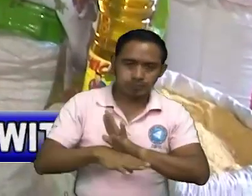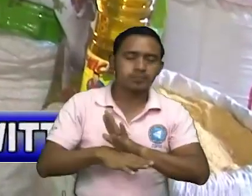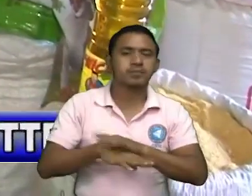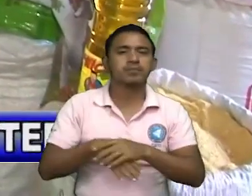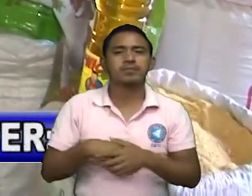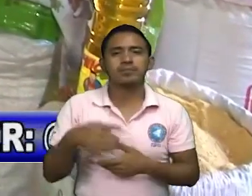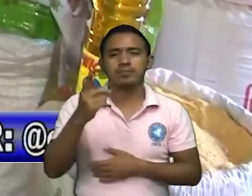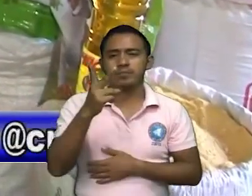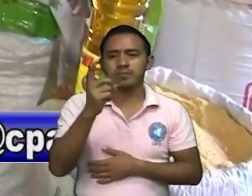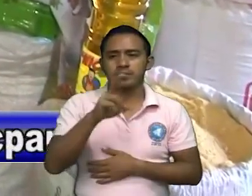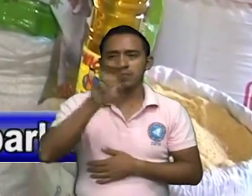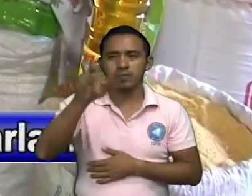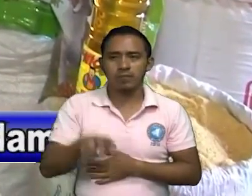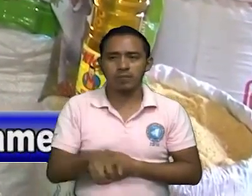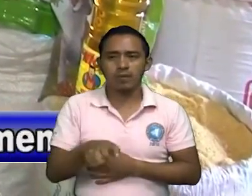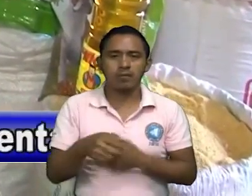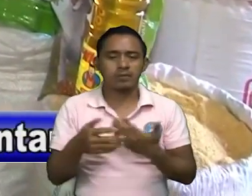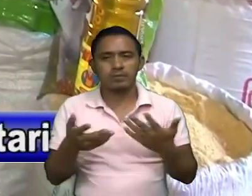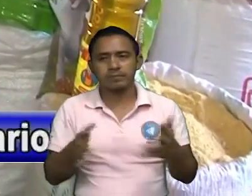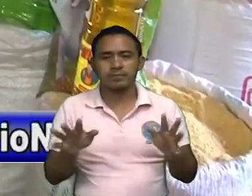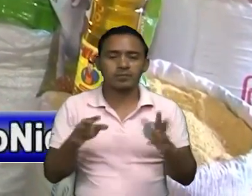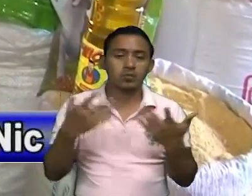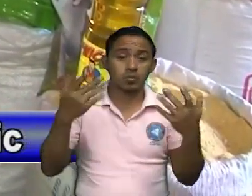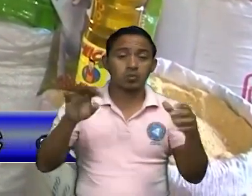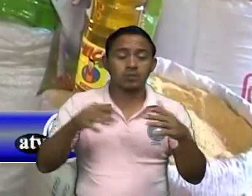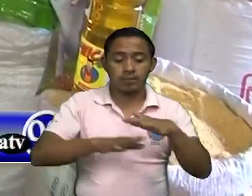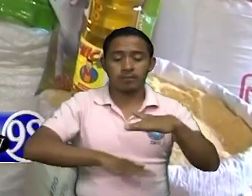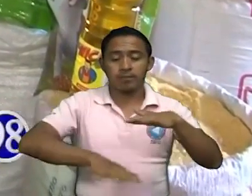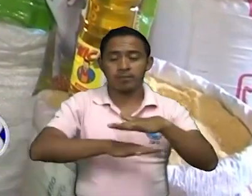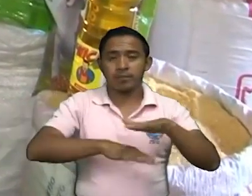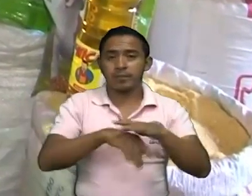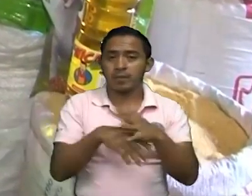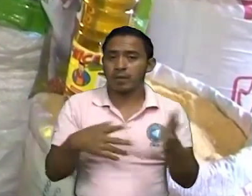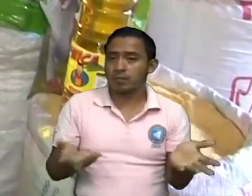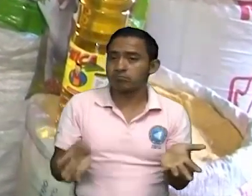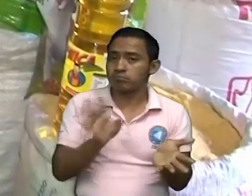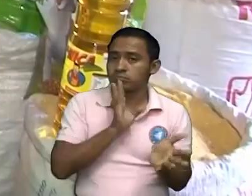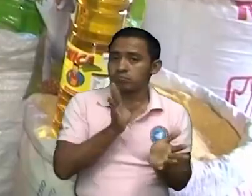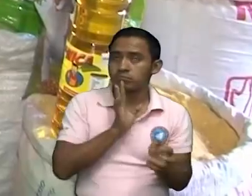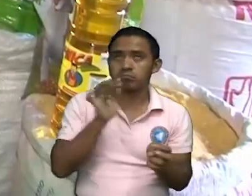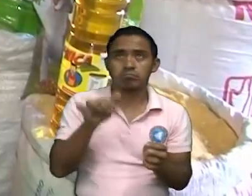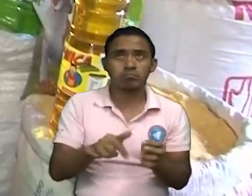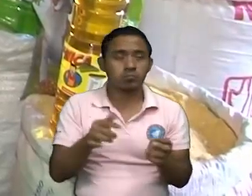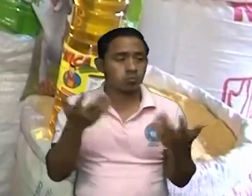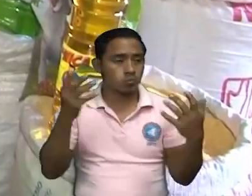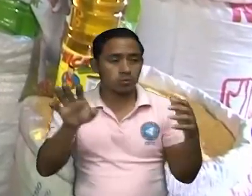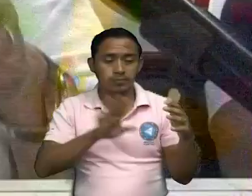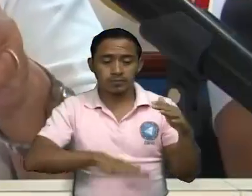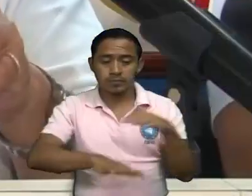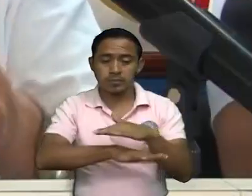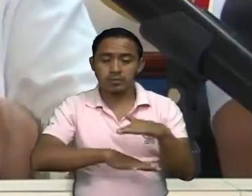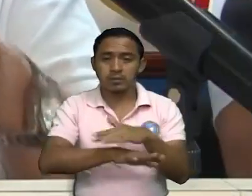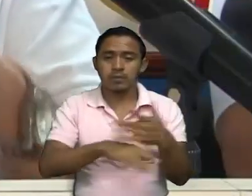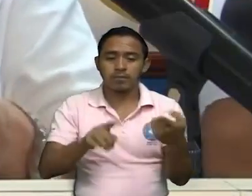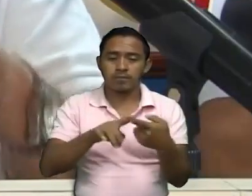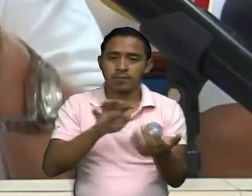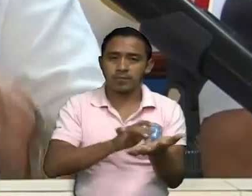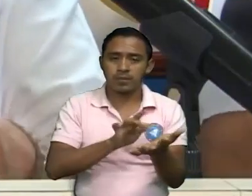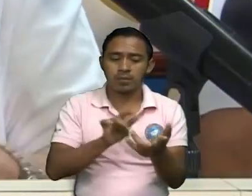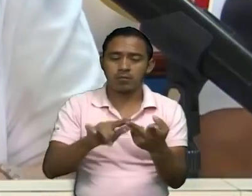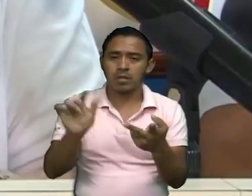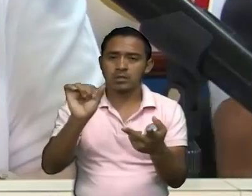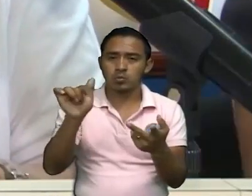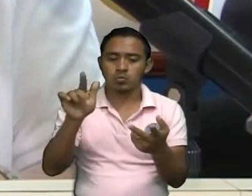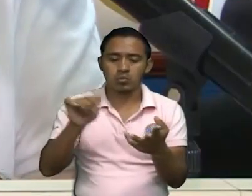de 12 córdobas en lo que es alimentos básicos. Y estamos hablando que en estos alimentos básicos estamos hablando del arroz, del azúcar,